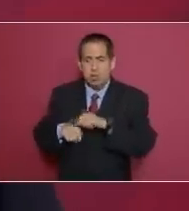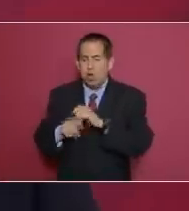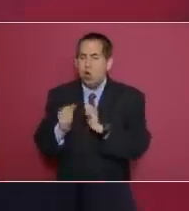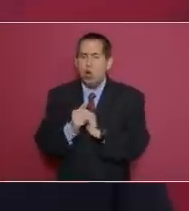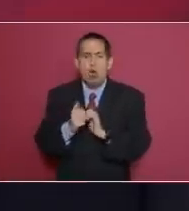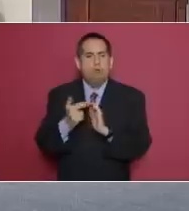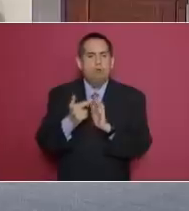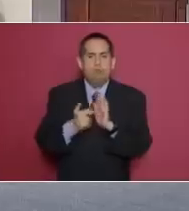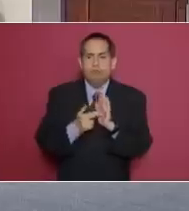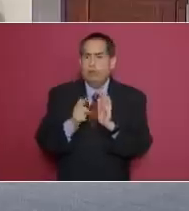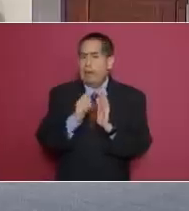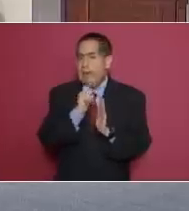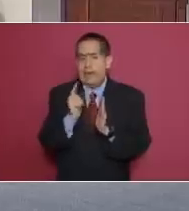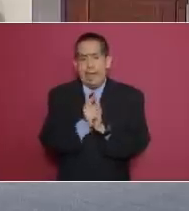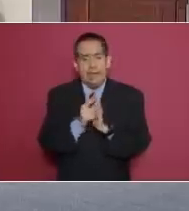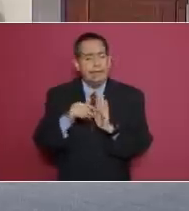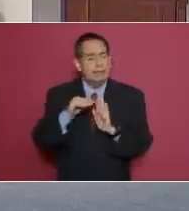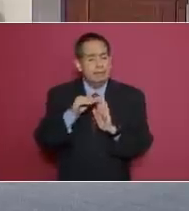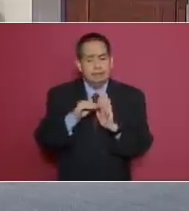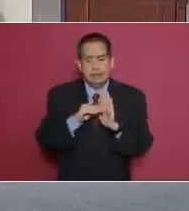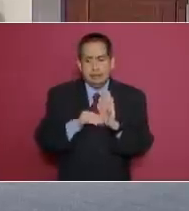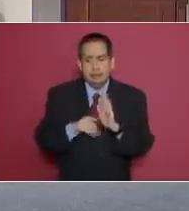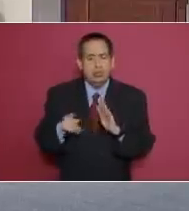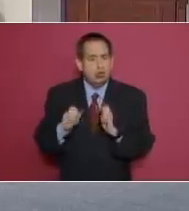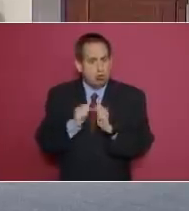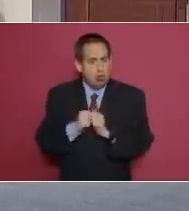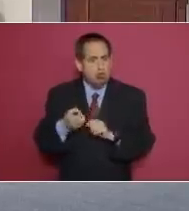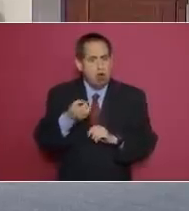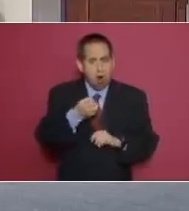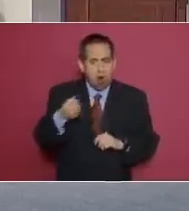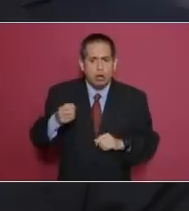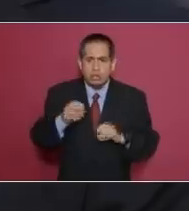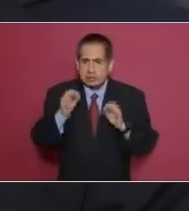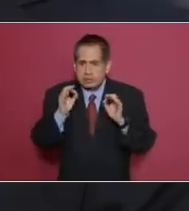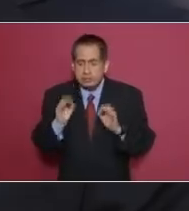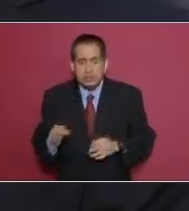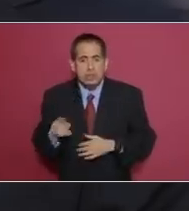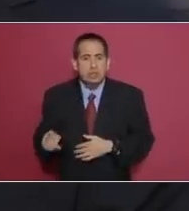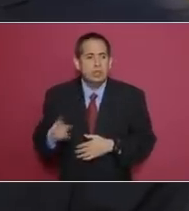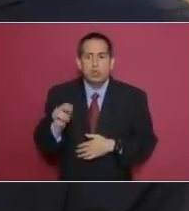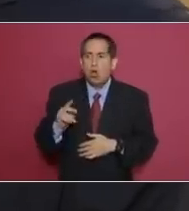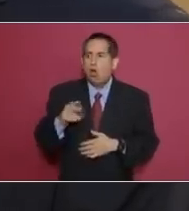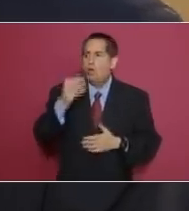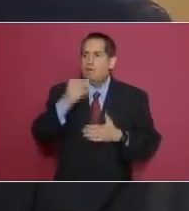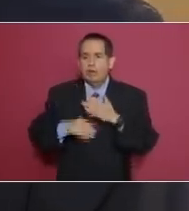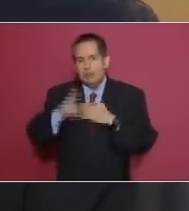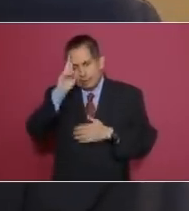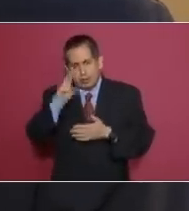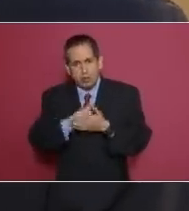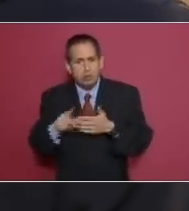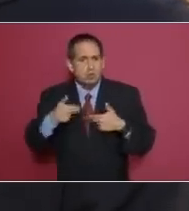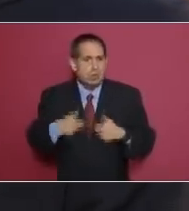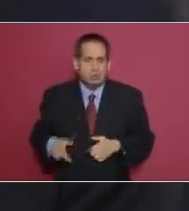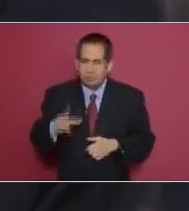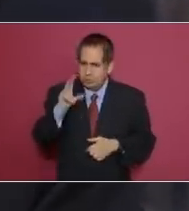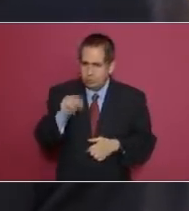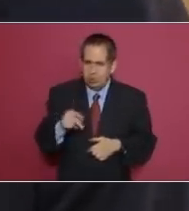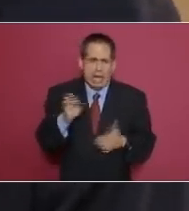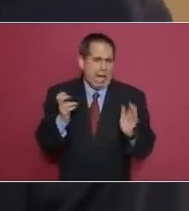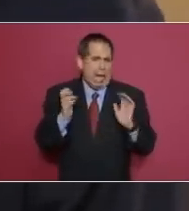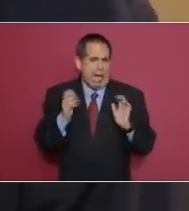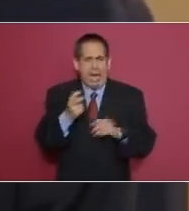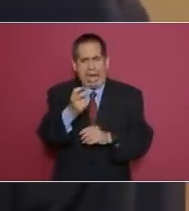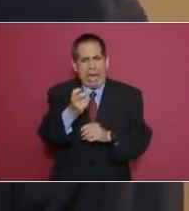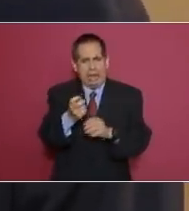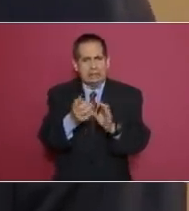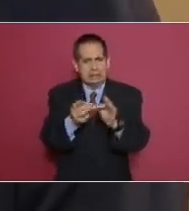marco de la ley, en forma ordenada, que no haya violación a sus derechos humanos. Y eso es lo que